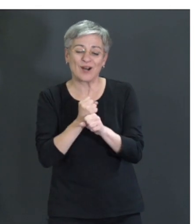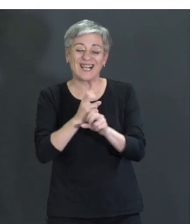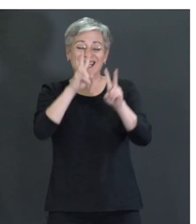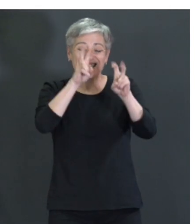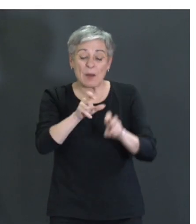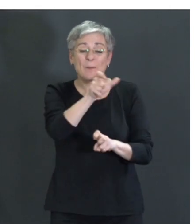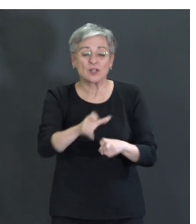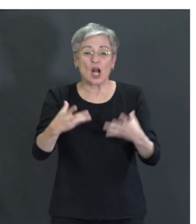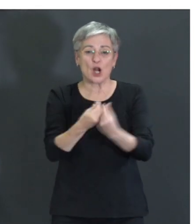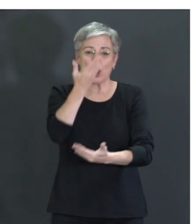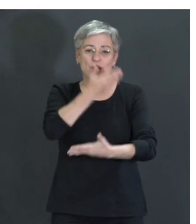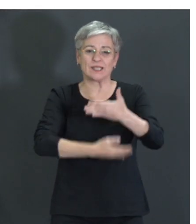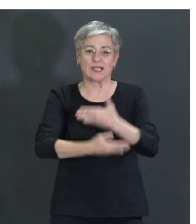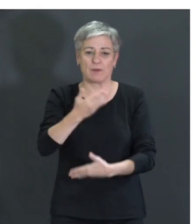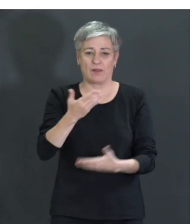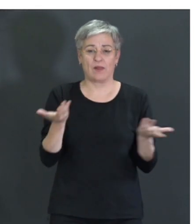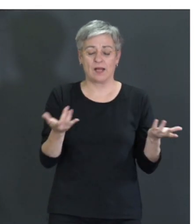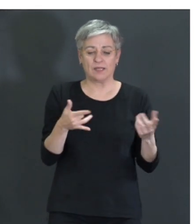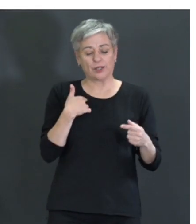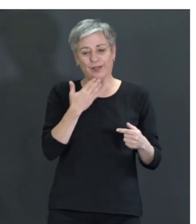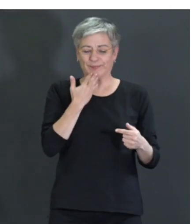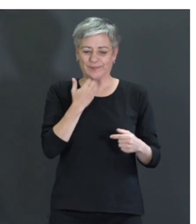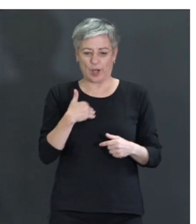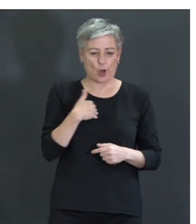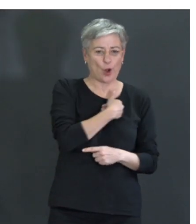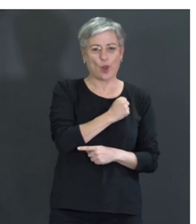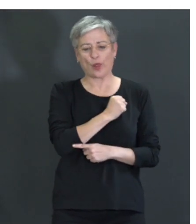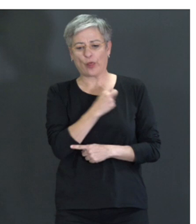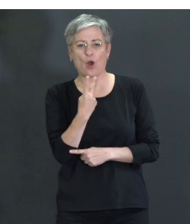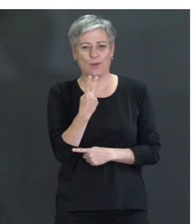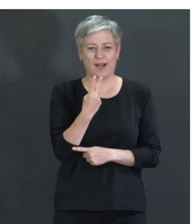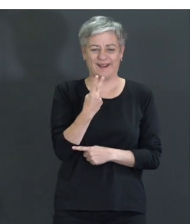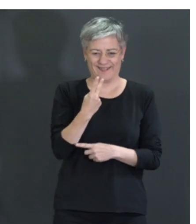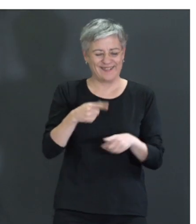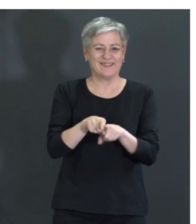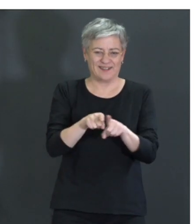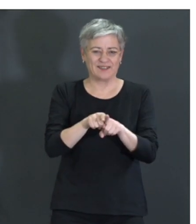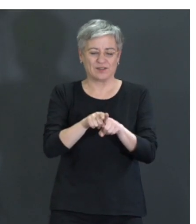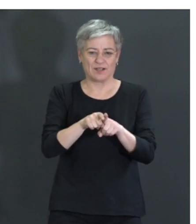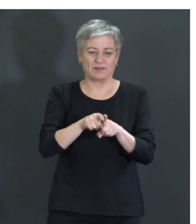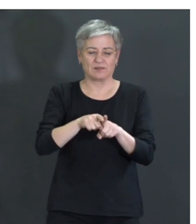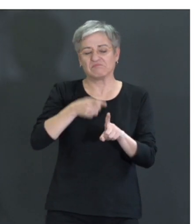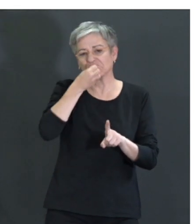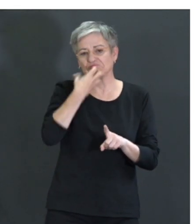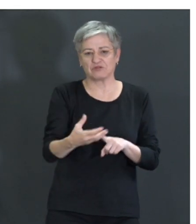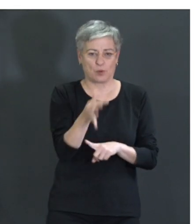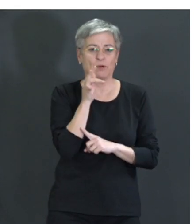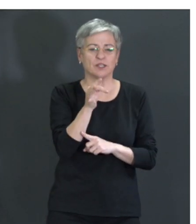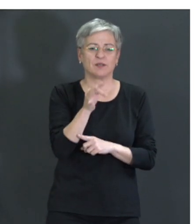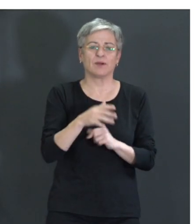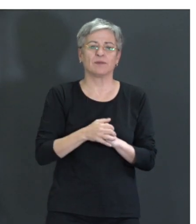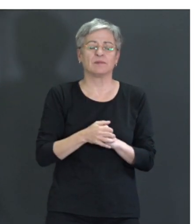discapacidad. Y eso, bueno, el tener esa doble faceta nos ha ido muy bien en ese sentido. Uh-huh.